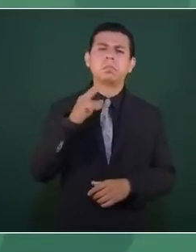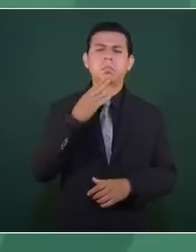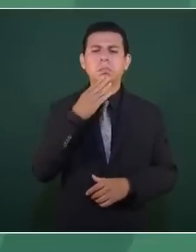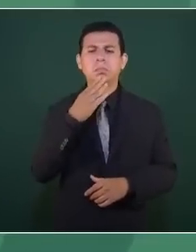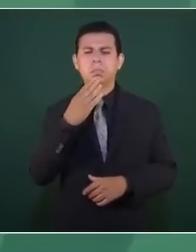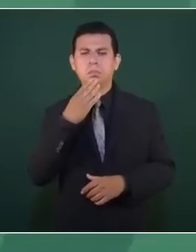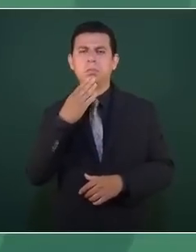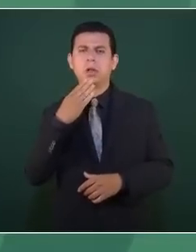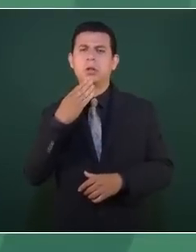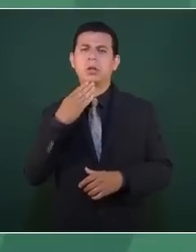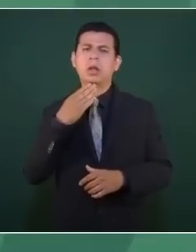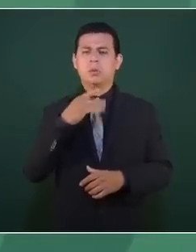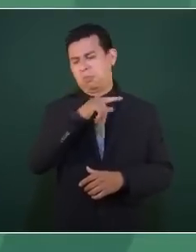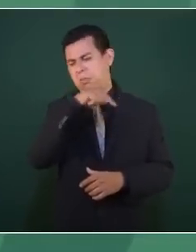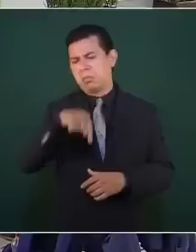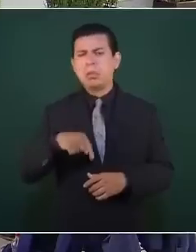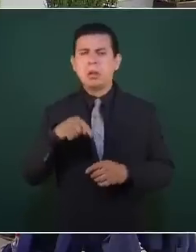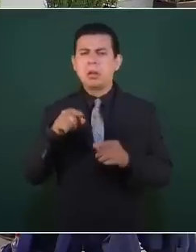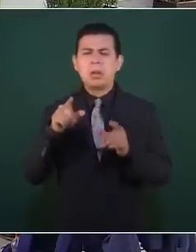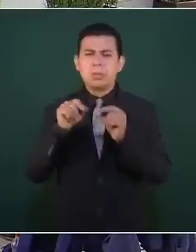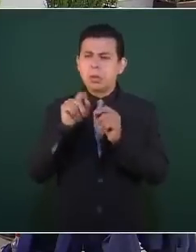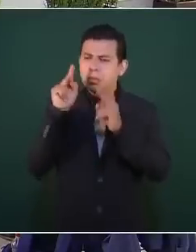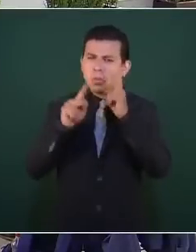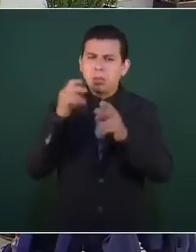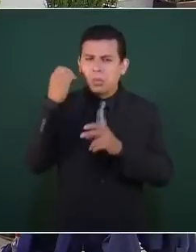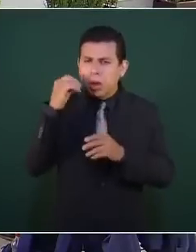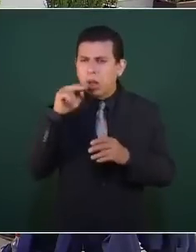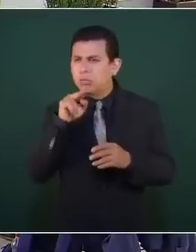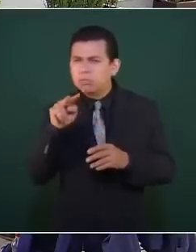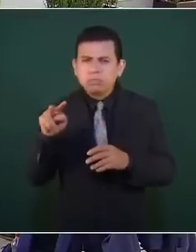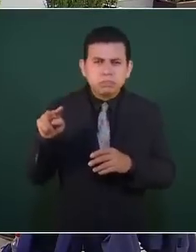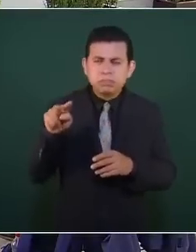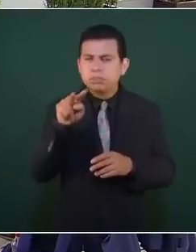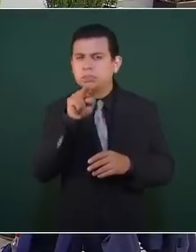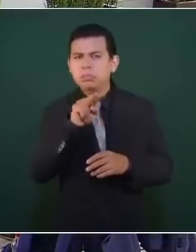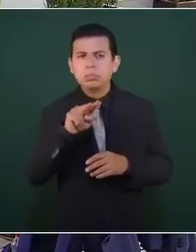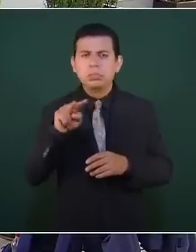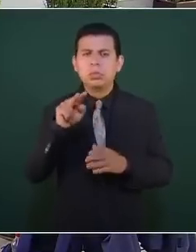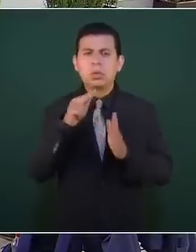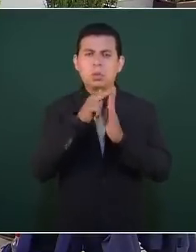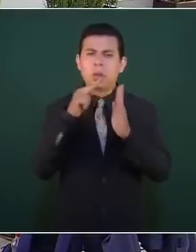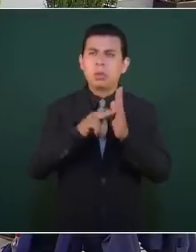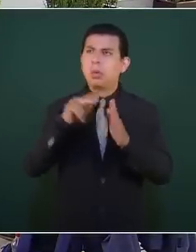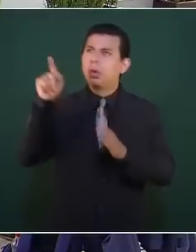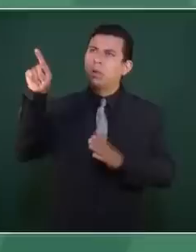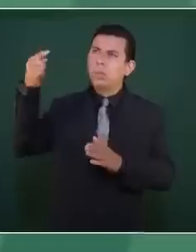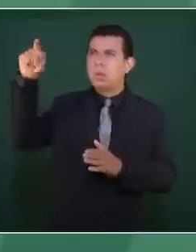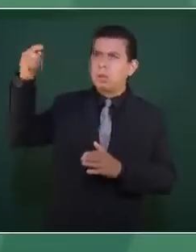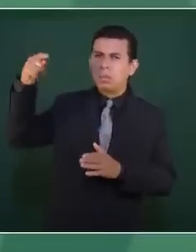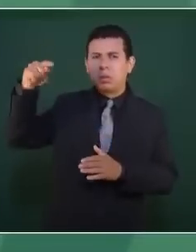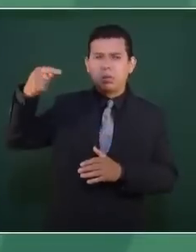iniciamos una gira a Oaxaca, entramos por Huatulco